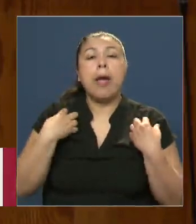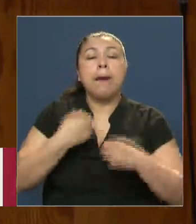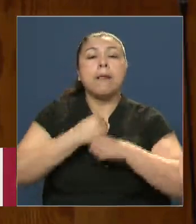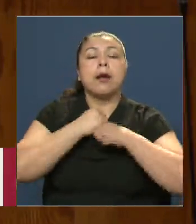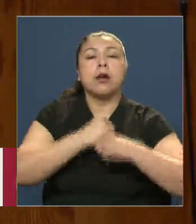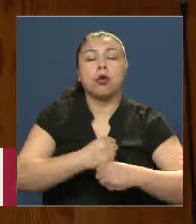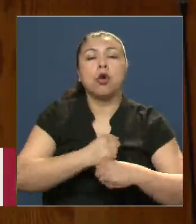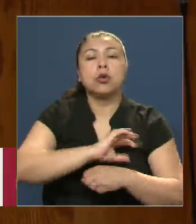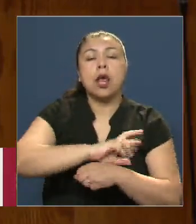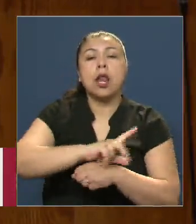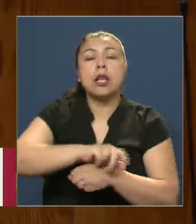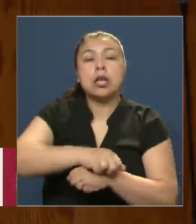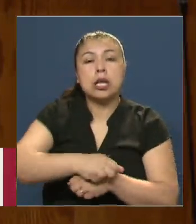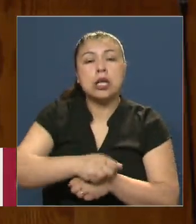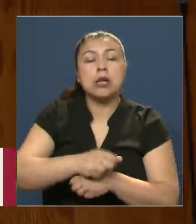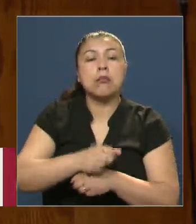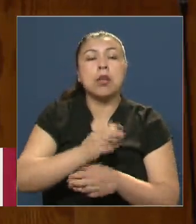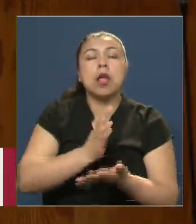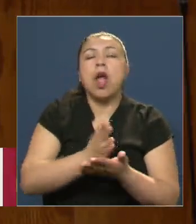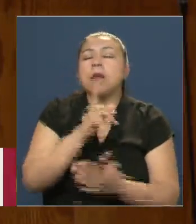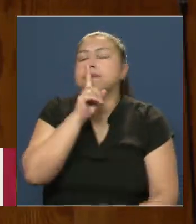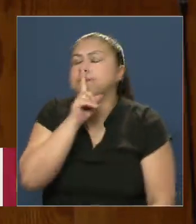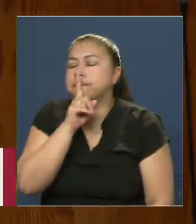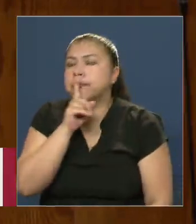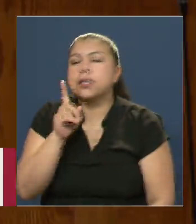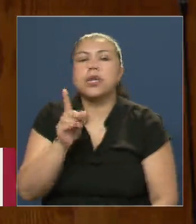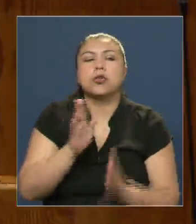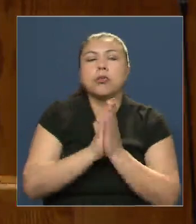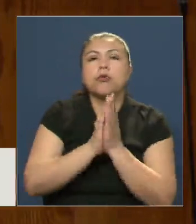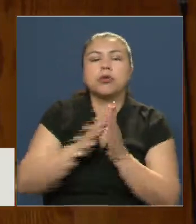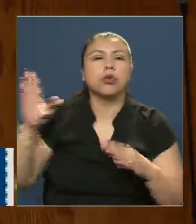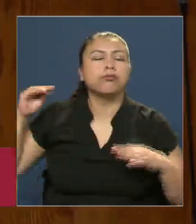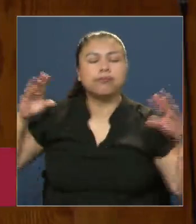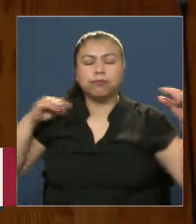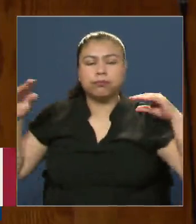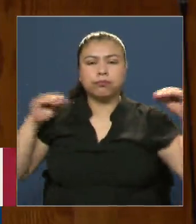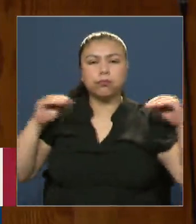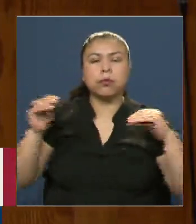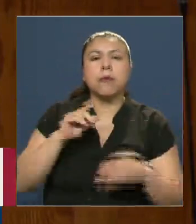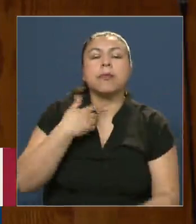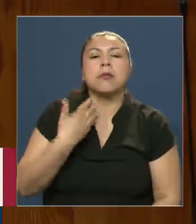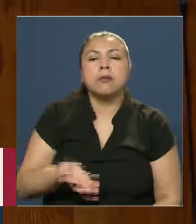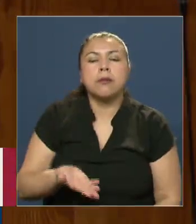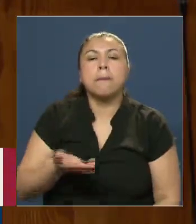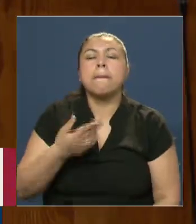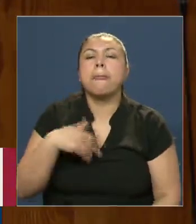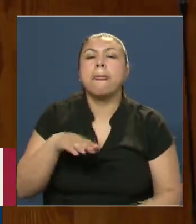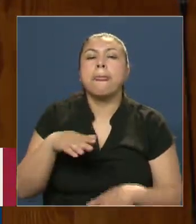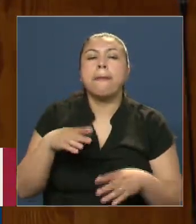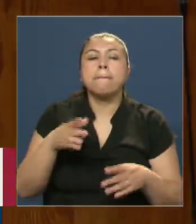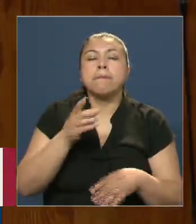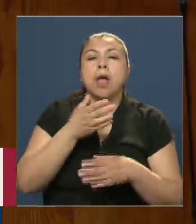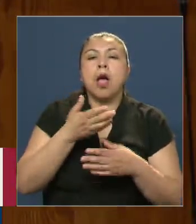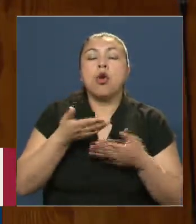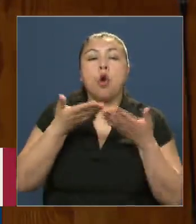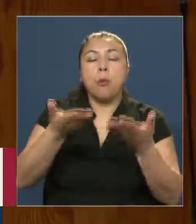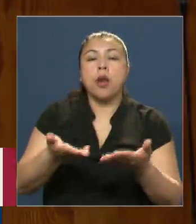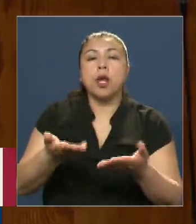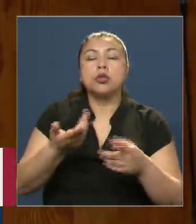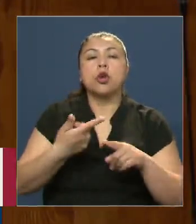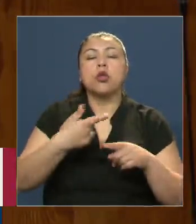crimen organizado. Servirá asimismo para estrechar lazos en materia de cooperación coordinación y cooperación